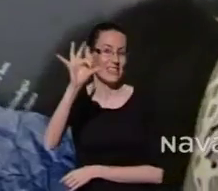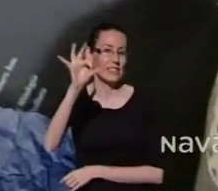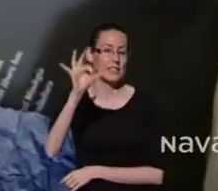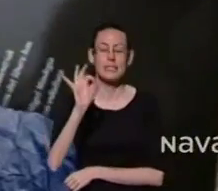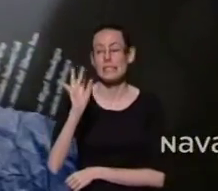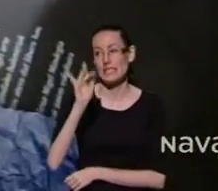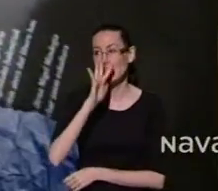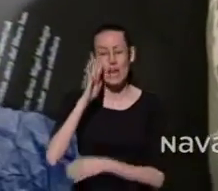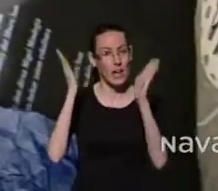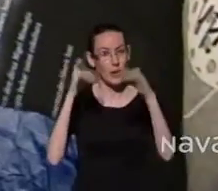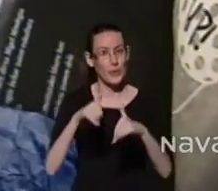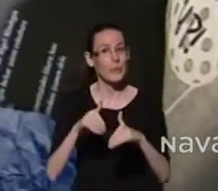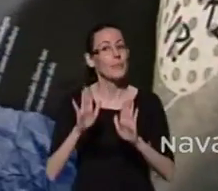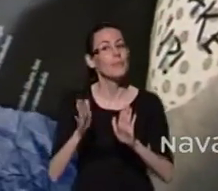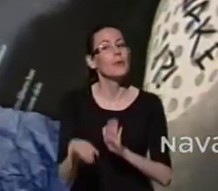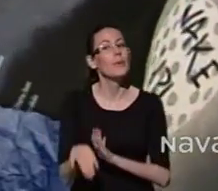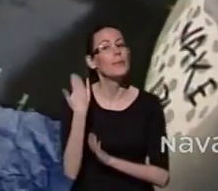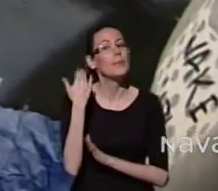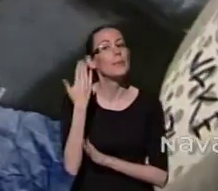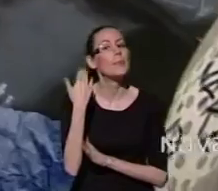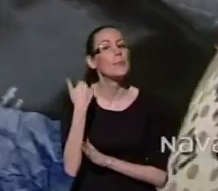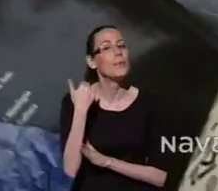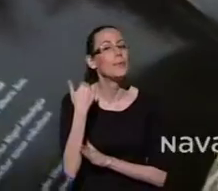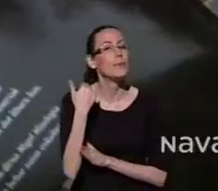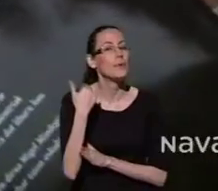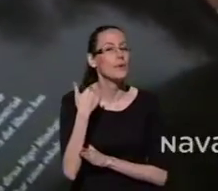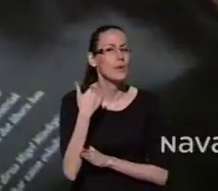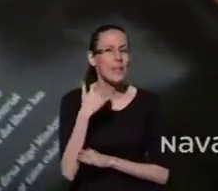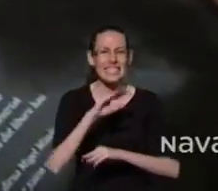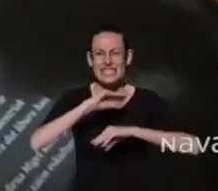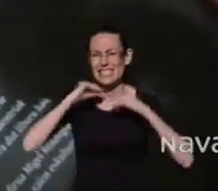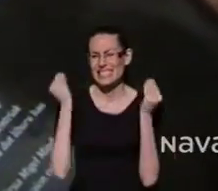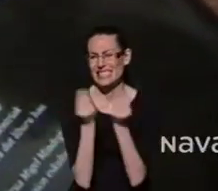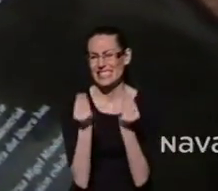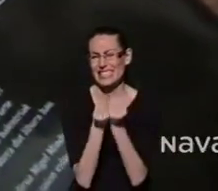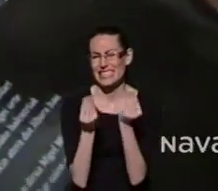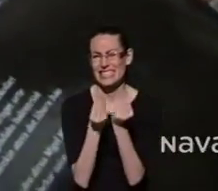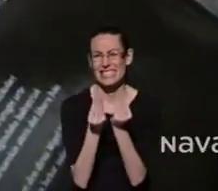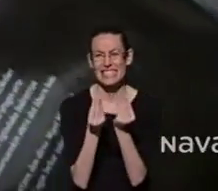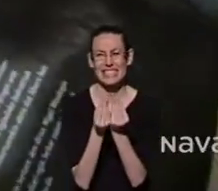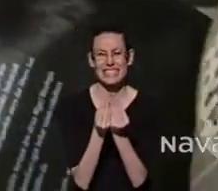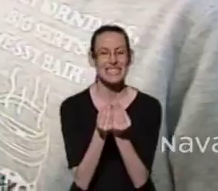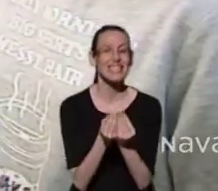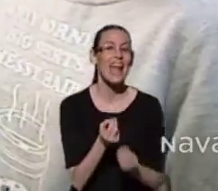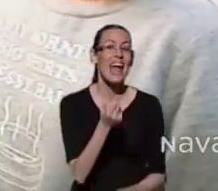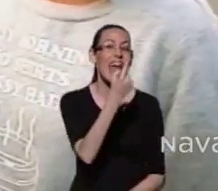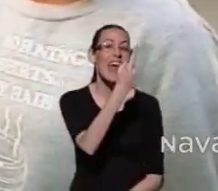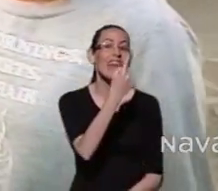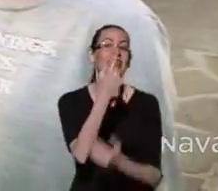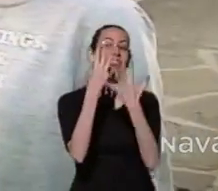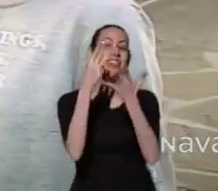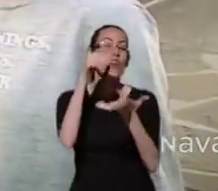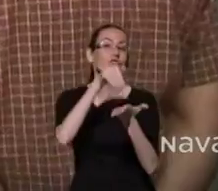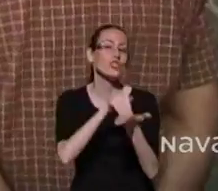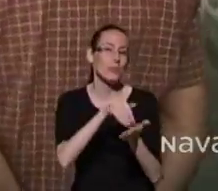entonces... Se quedó gente sin poder entrar porque no había entradas. 18.000 personas, 18.700. Sí. Se habría apostado mucho